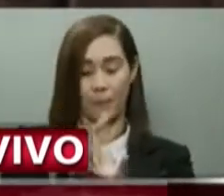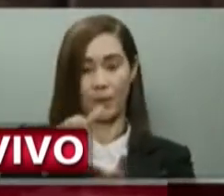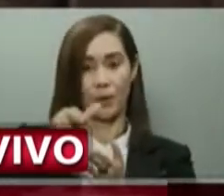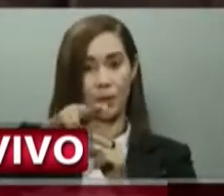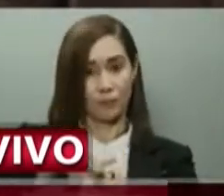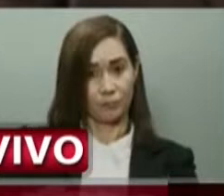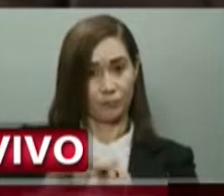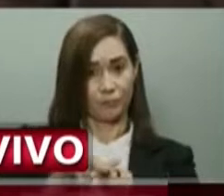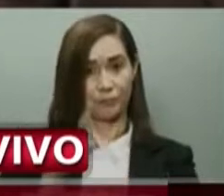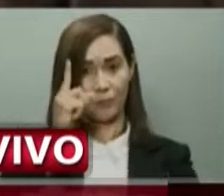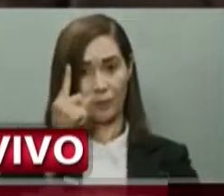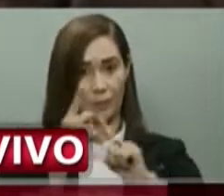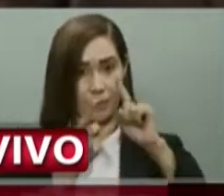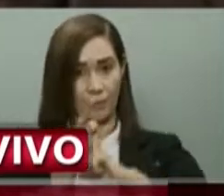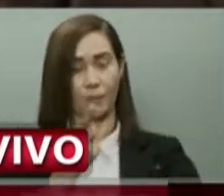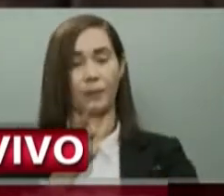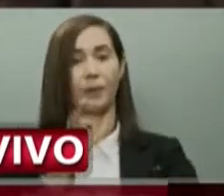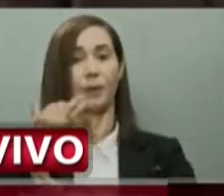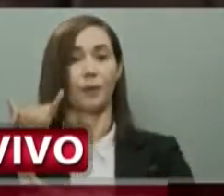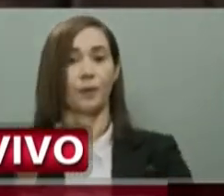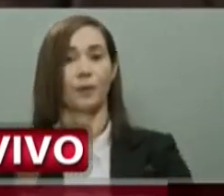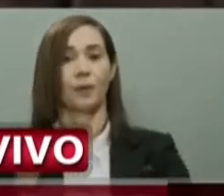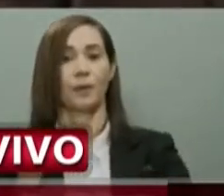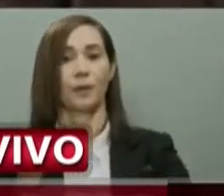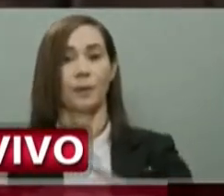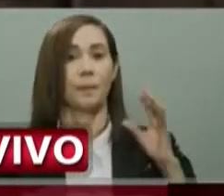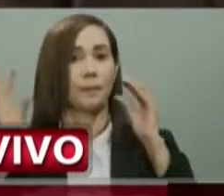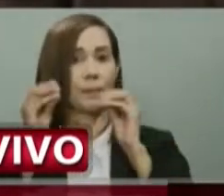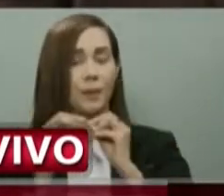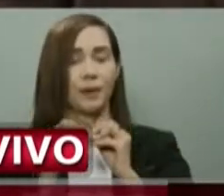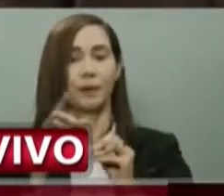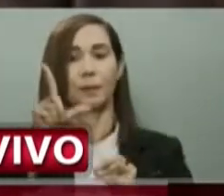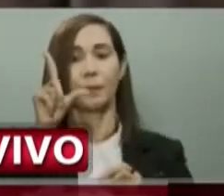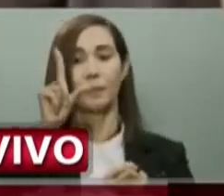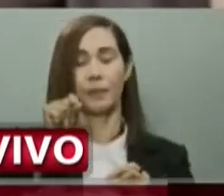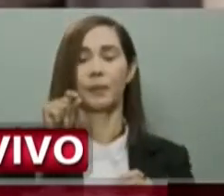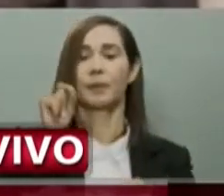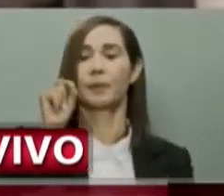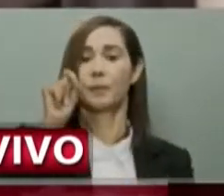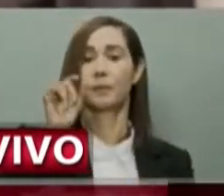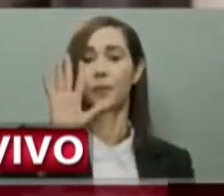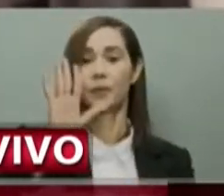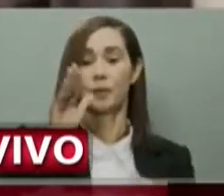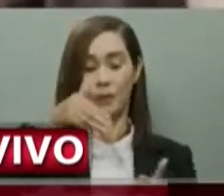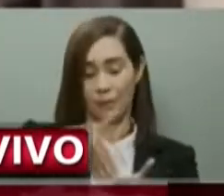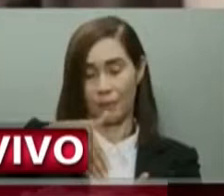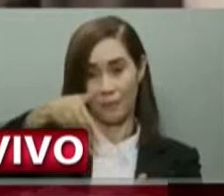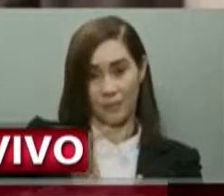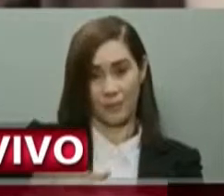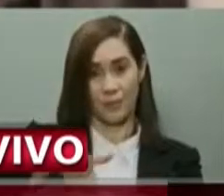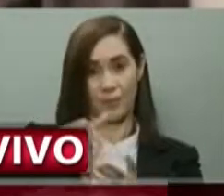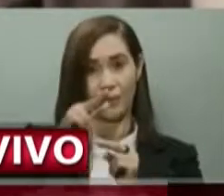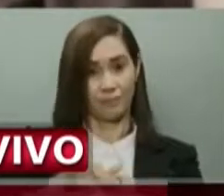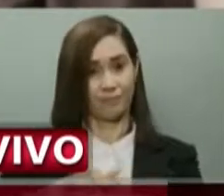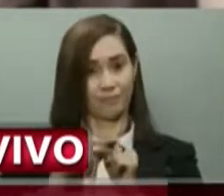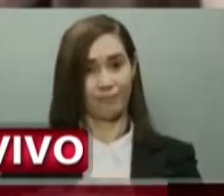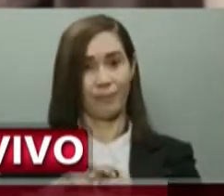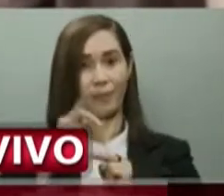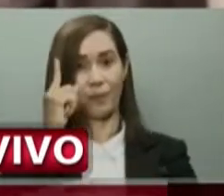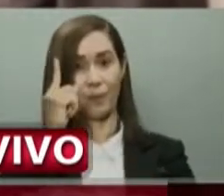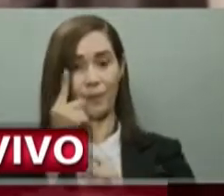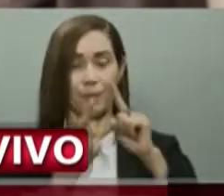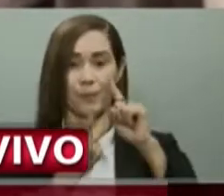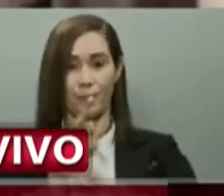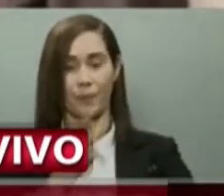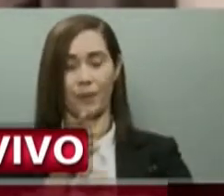de libras por mes. Hoy tenemos 20.5 millones de libras por mes para un incremento